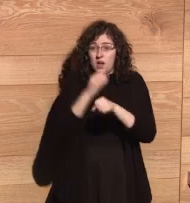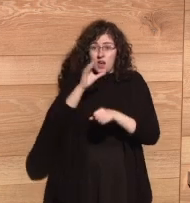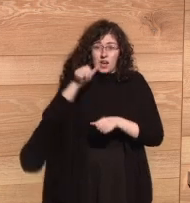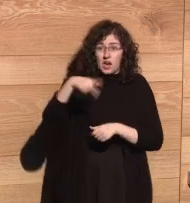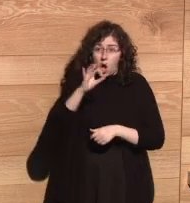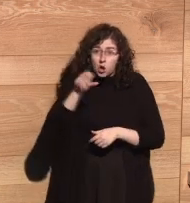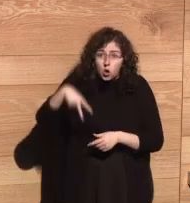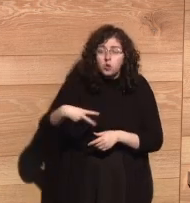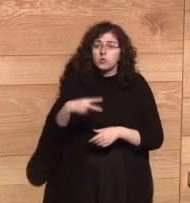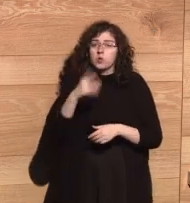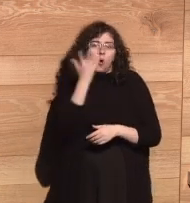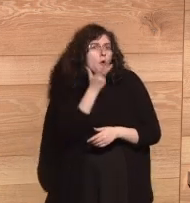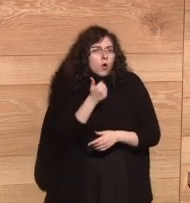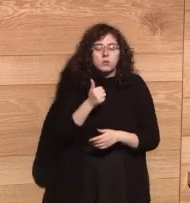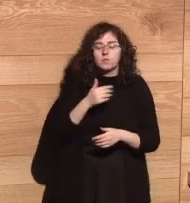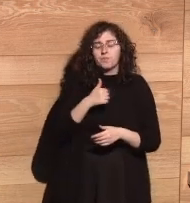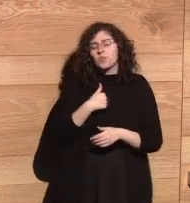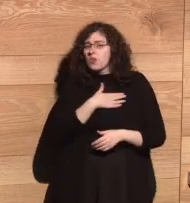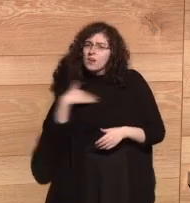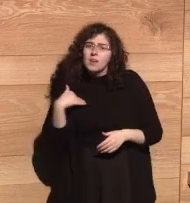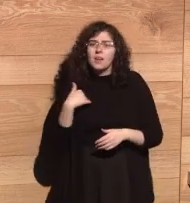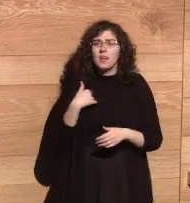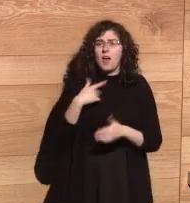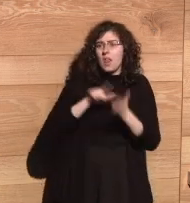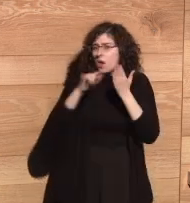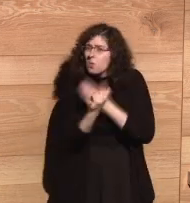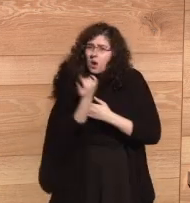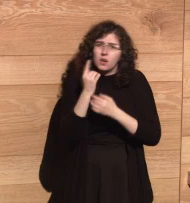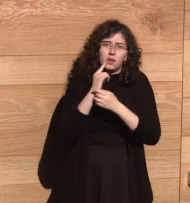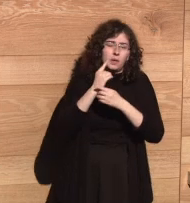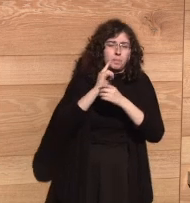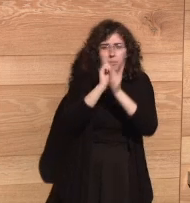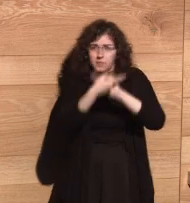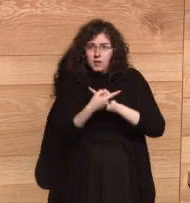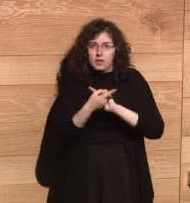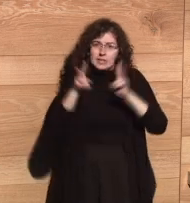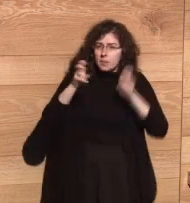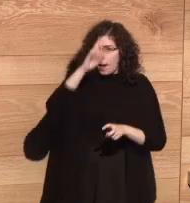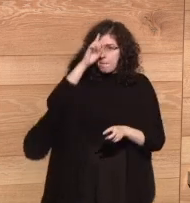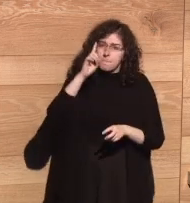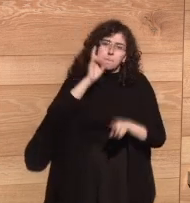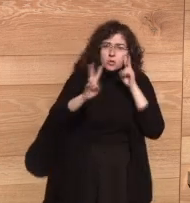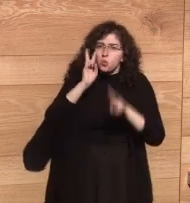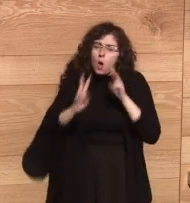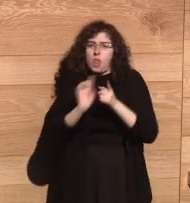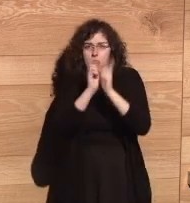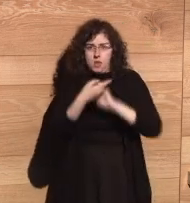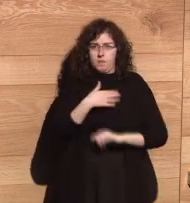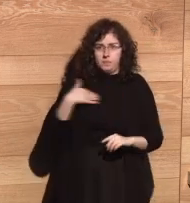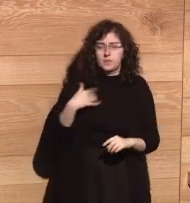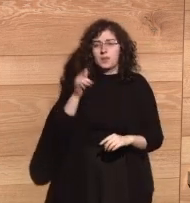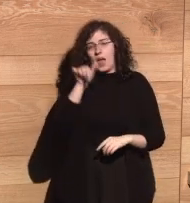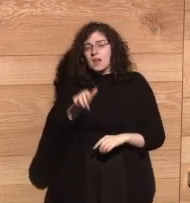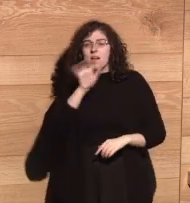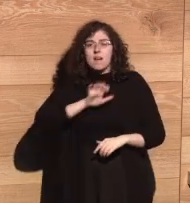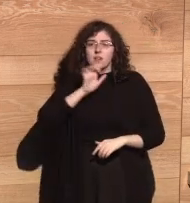color, y decidí que tenía que cambiar un poco mi propio lenguaje, mi narrativa visual. Y ahí entonces hay una anécdota